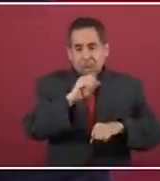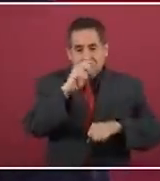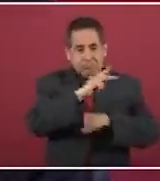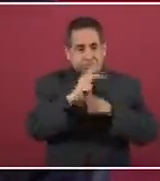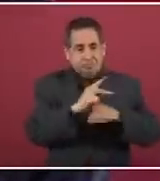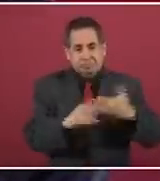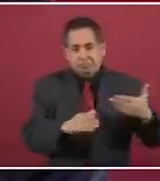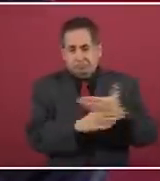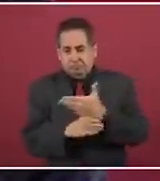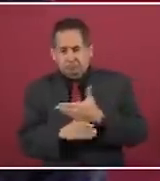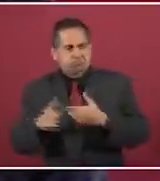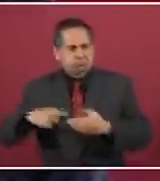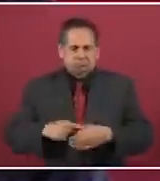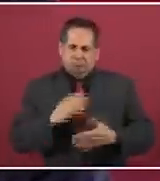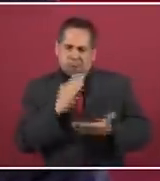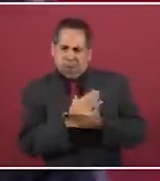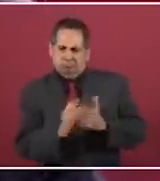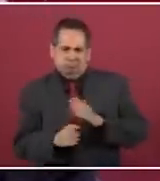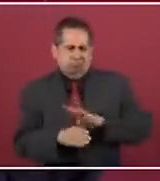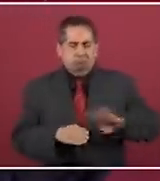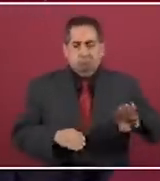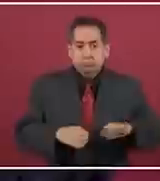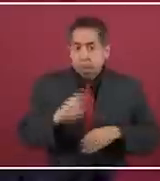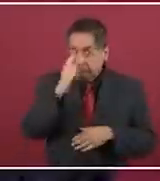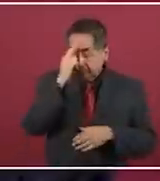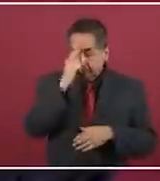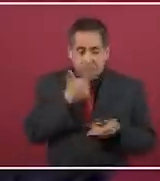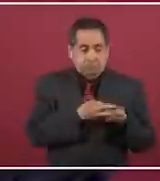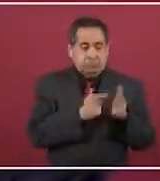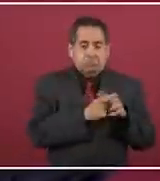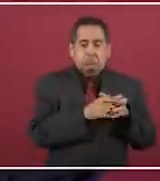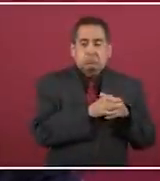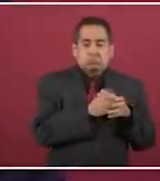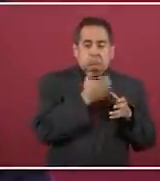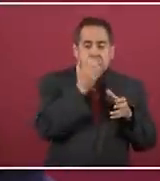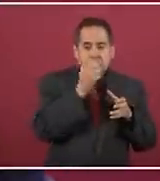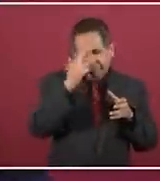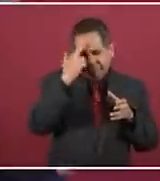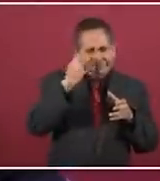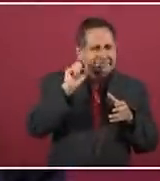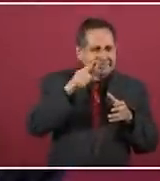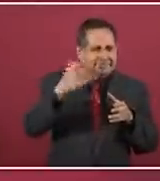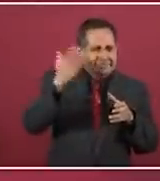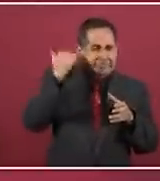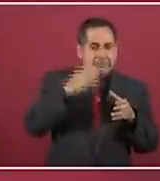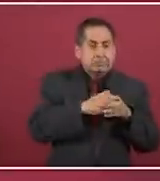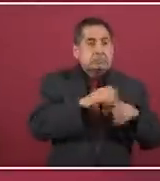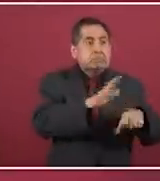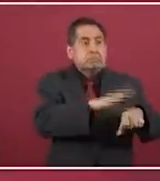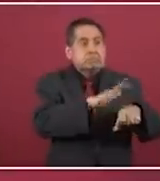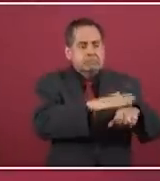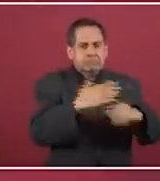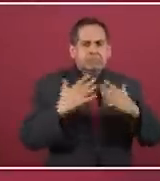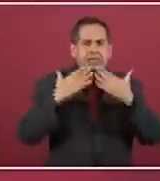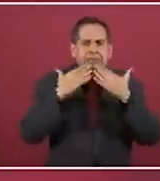olvidemos que los conservadores de aquel entonces fueron a buscar a